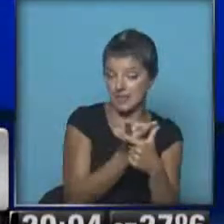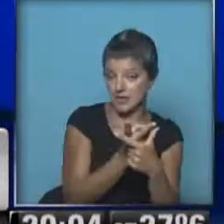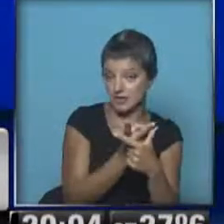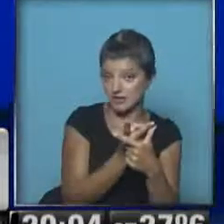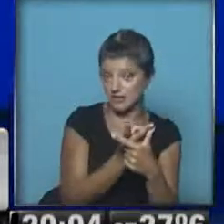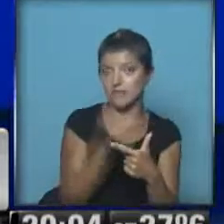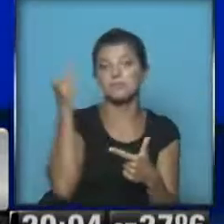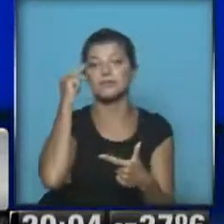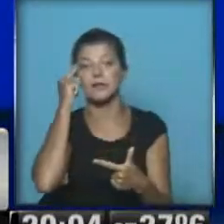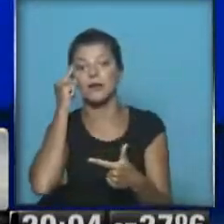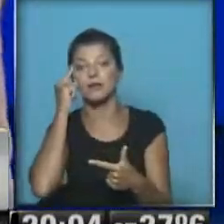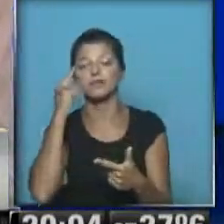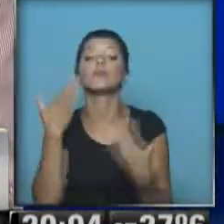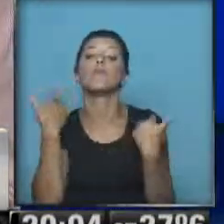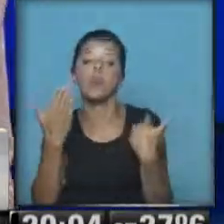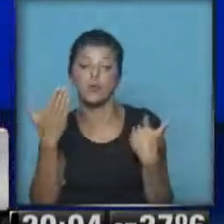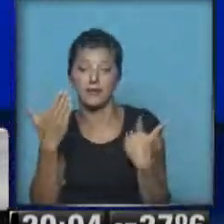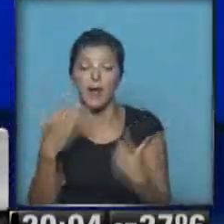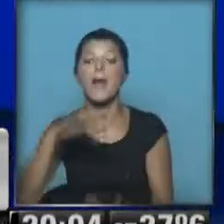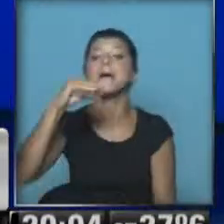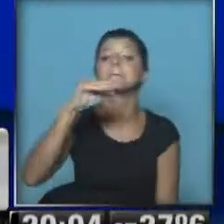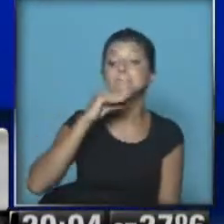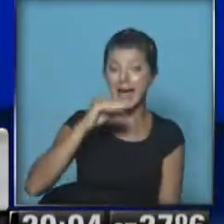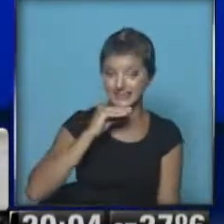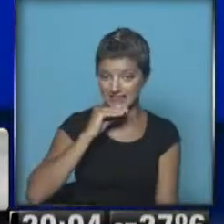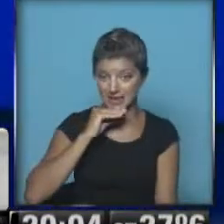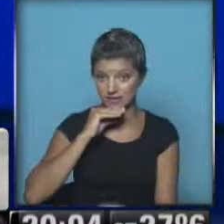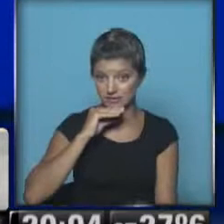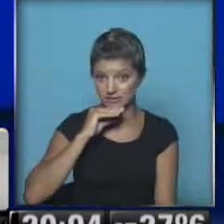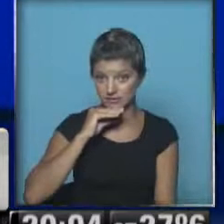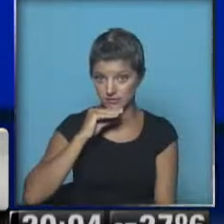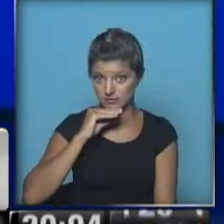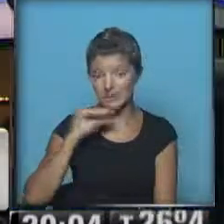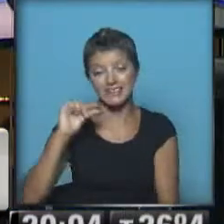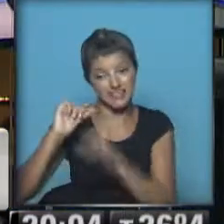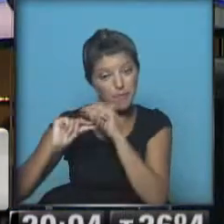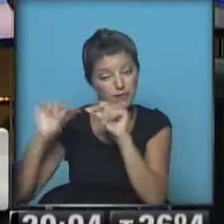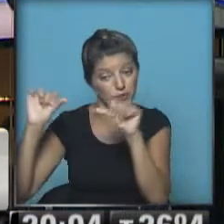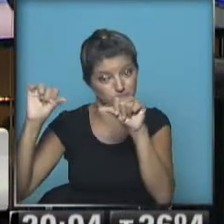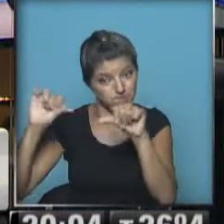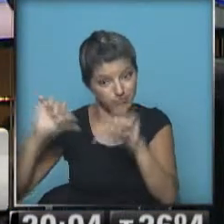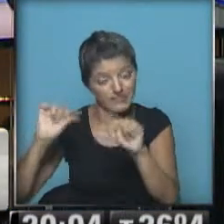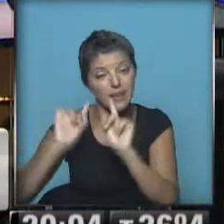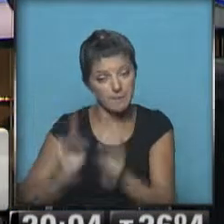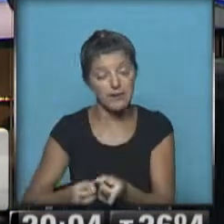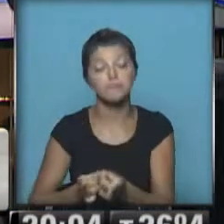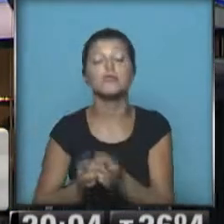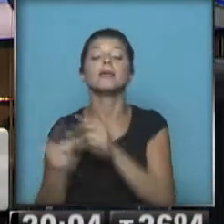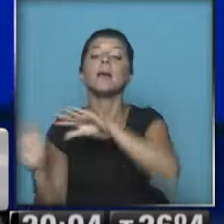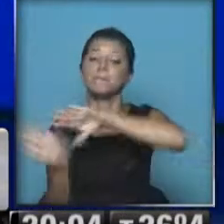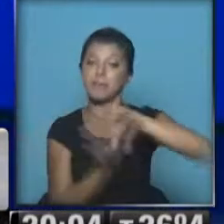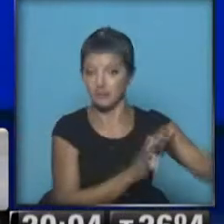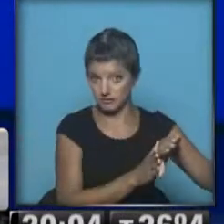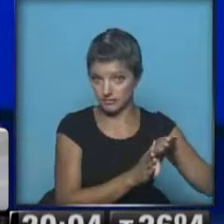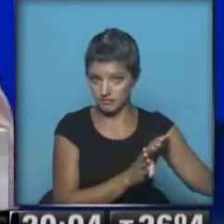apuntaban hacia el desempeño que podrían tener el masismo, que viene transitando cierto declive. Y por otra parte, el